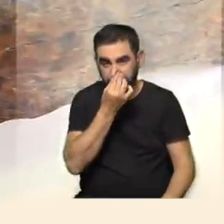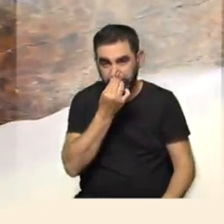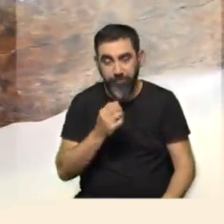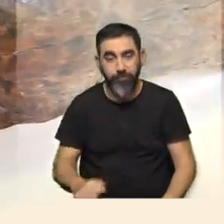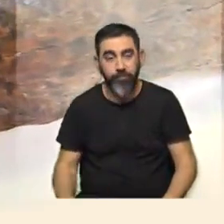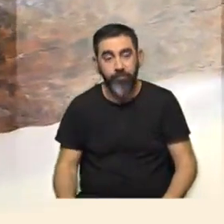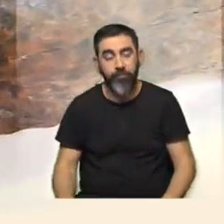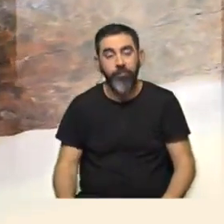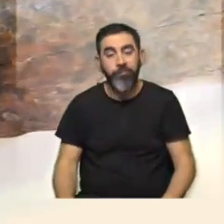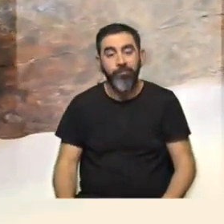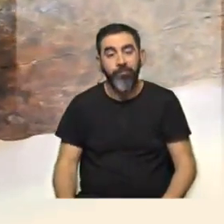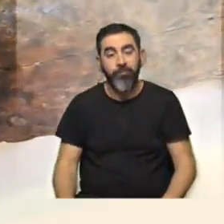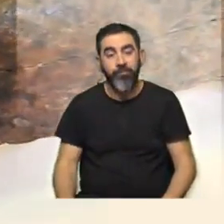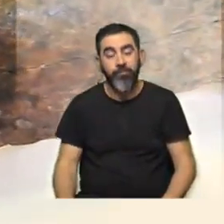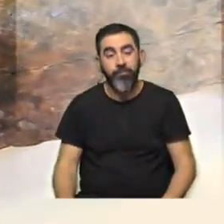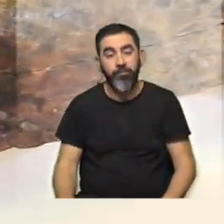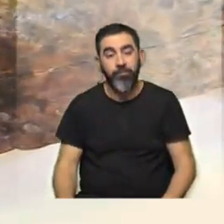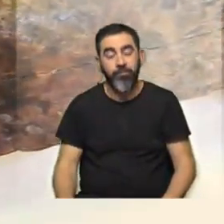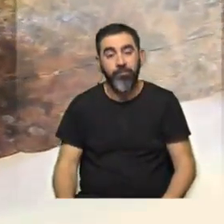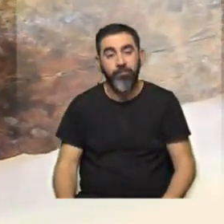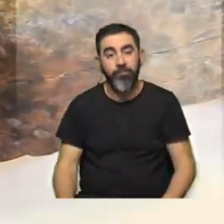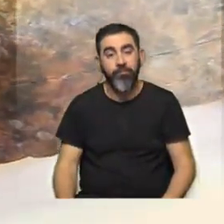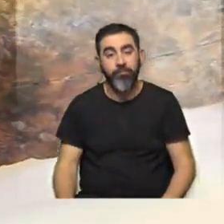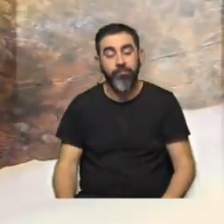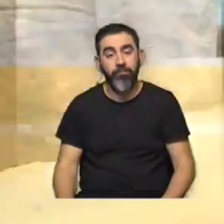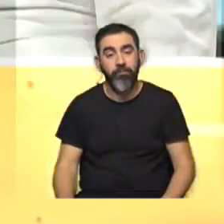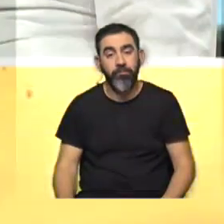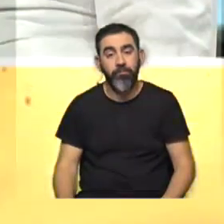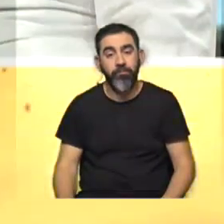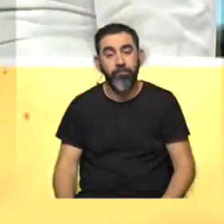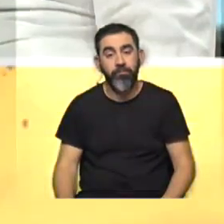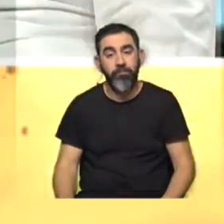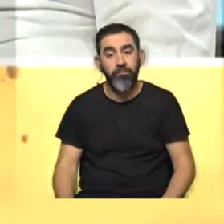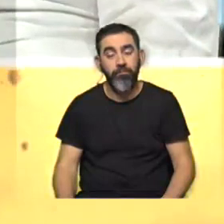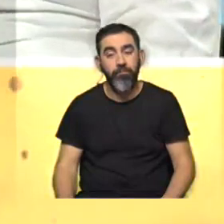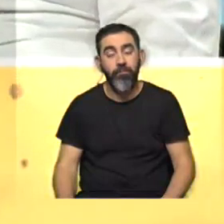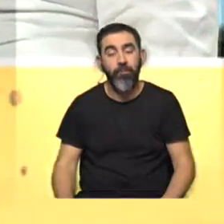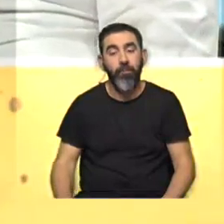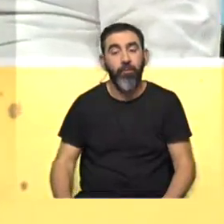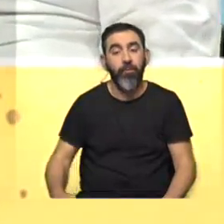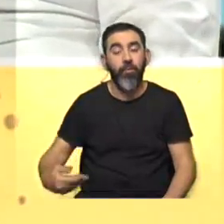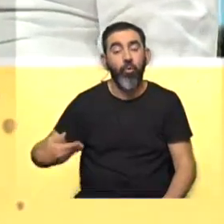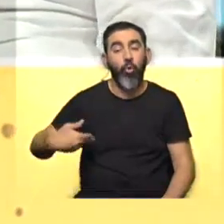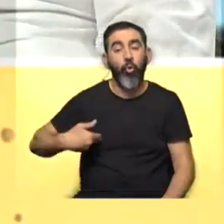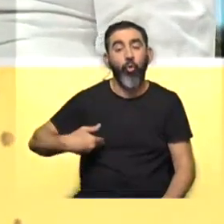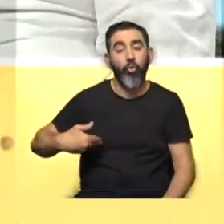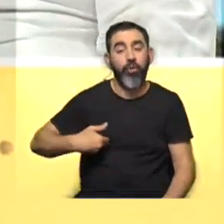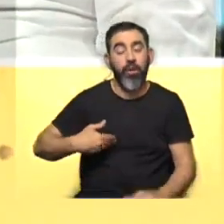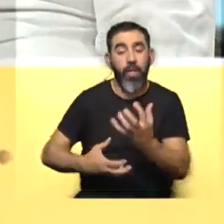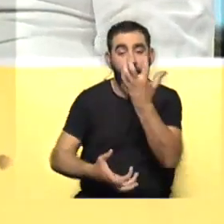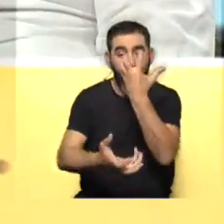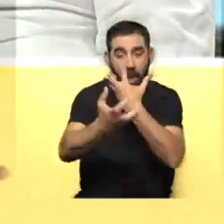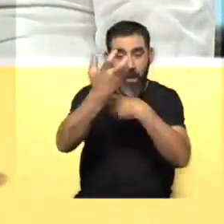el fragmento que tenemos sobre la mesa. Se trata de un fragmento de costilla de un perezoso gigante del